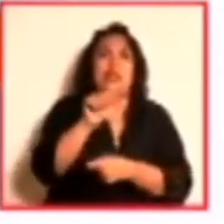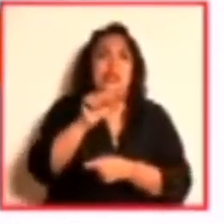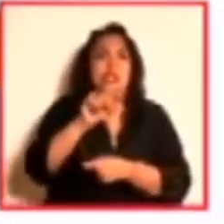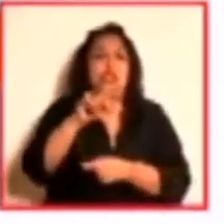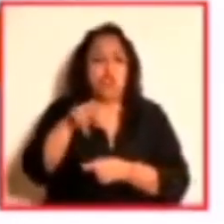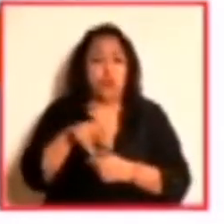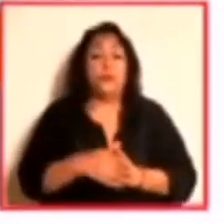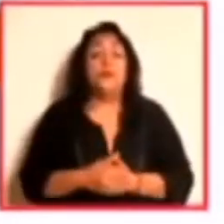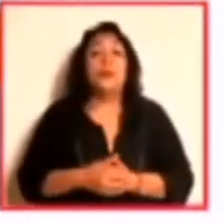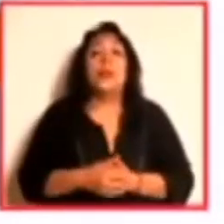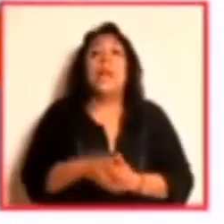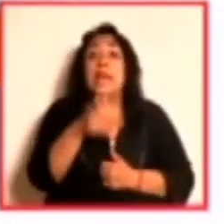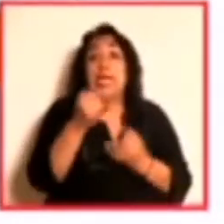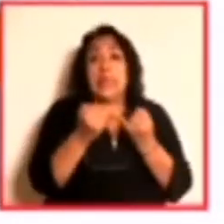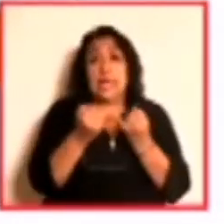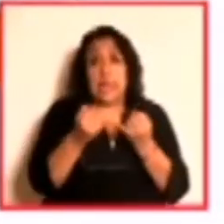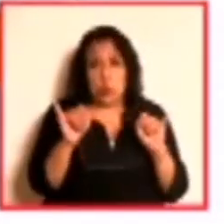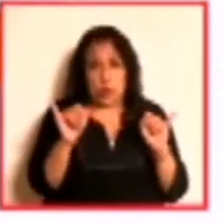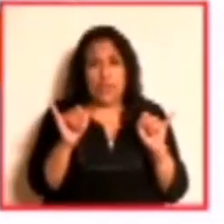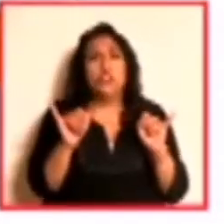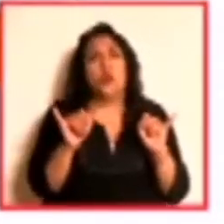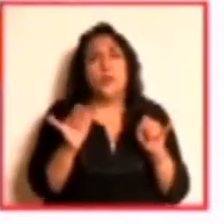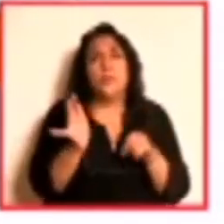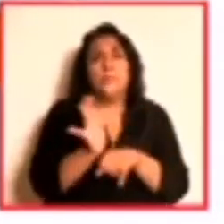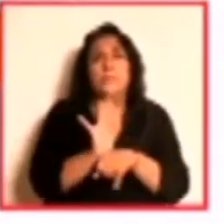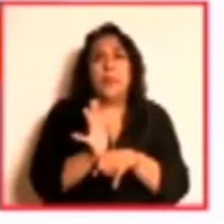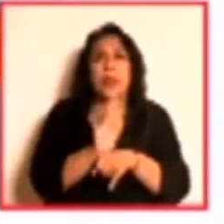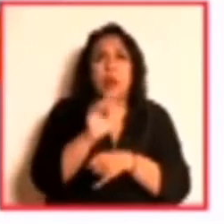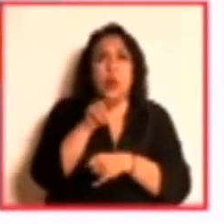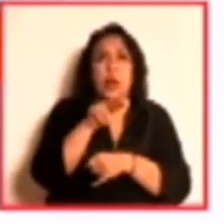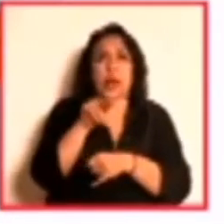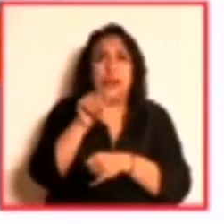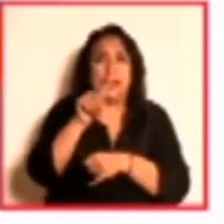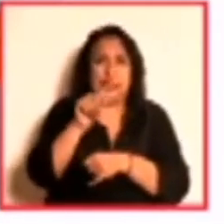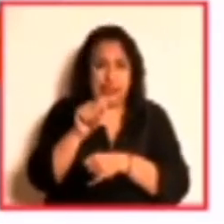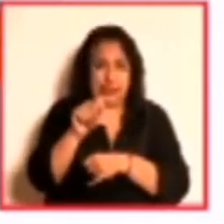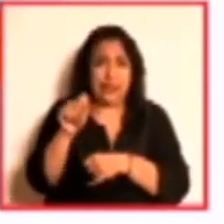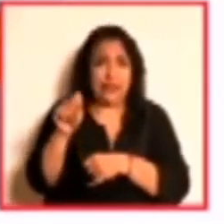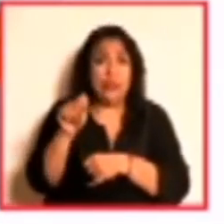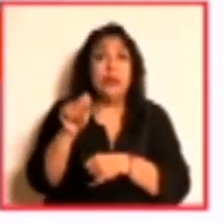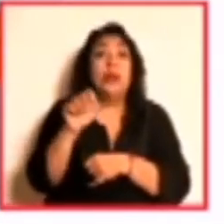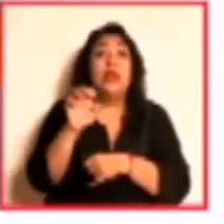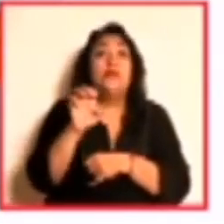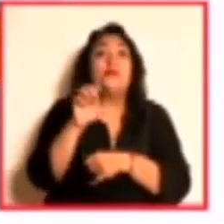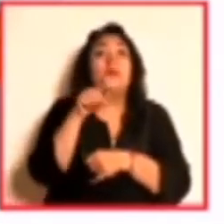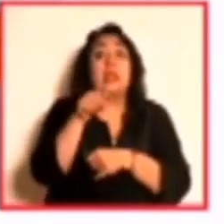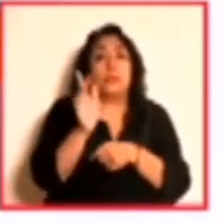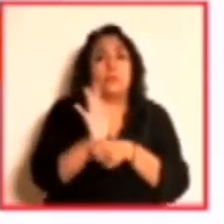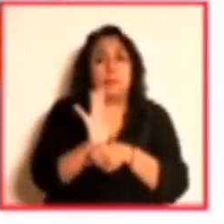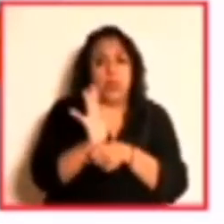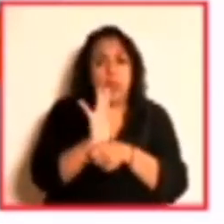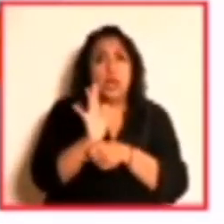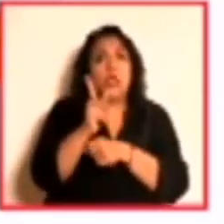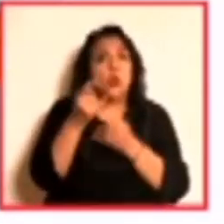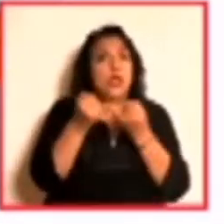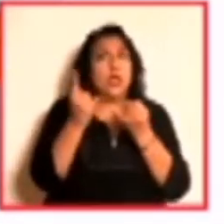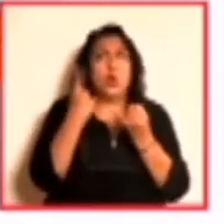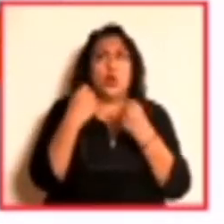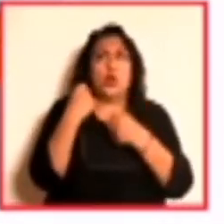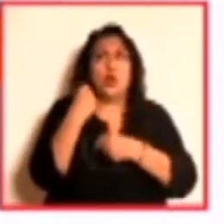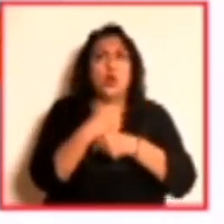La inauguración será con la película Annette de Leos Carax. Esta película fue la que inauguró el año